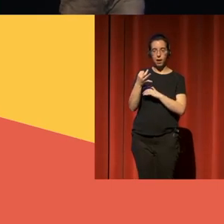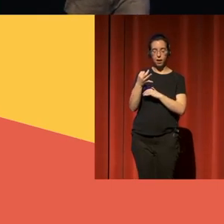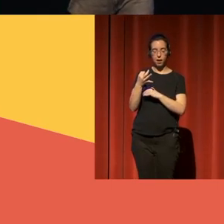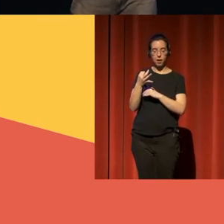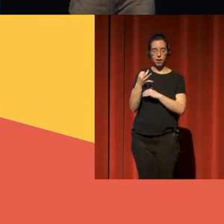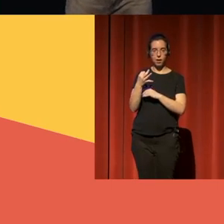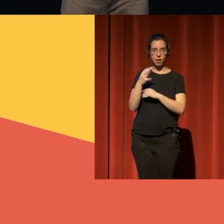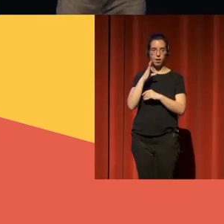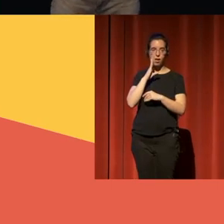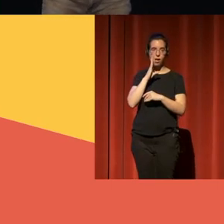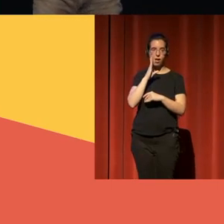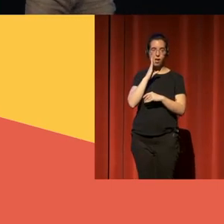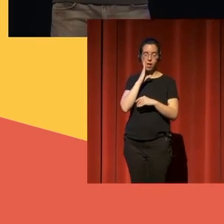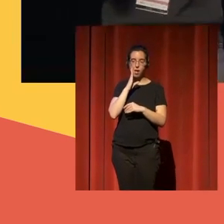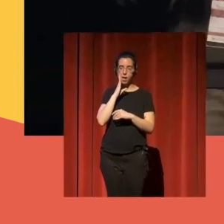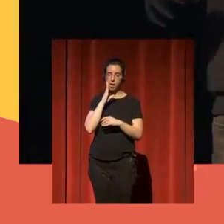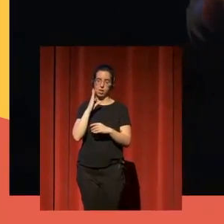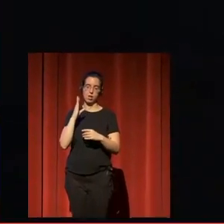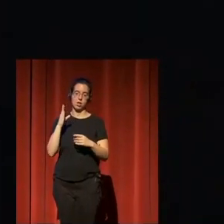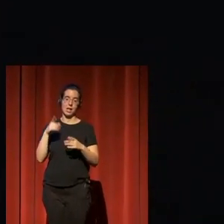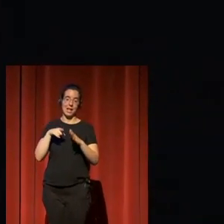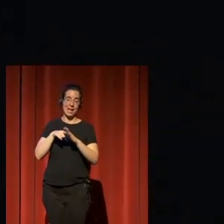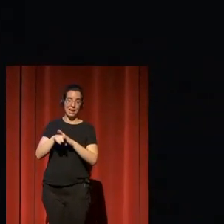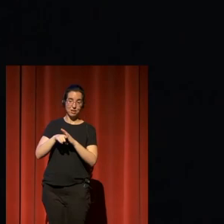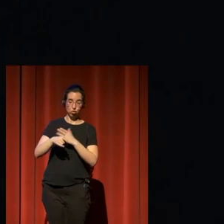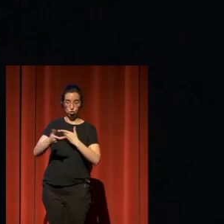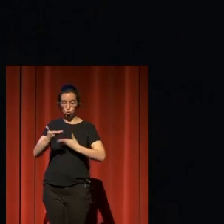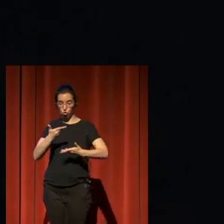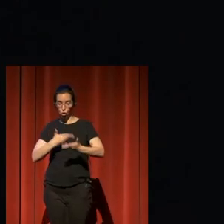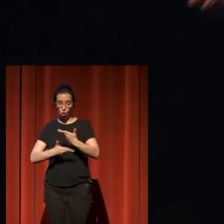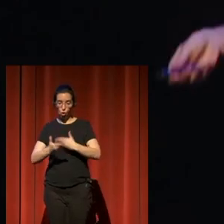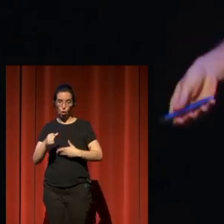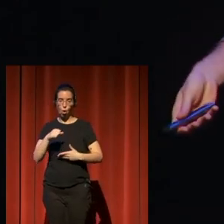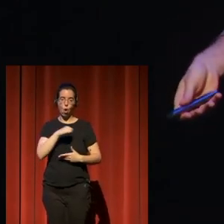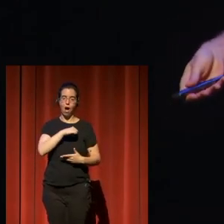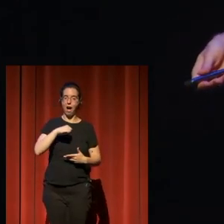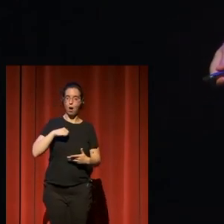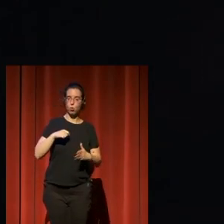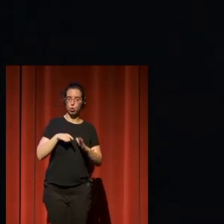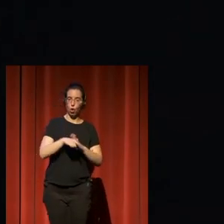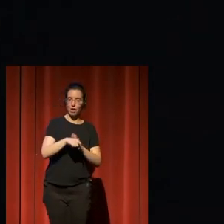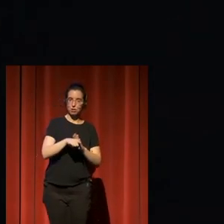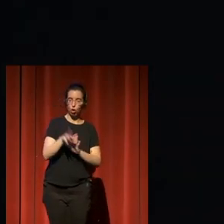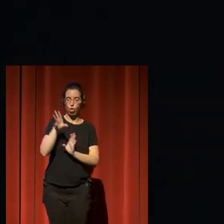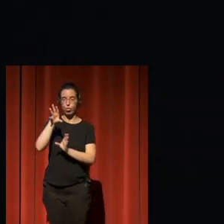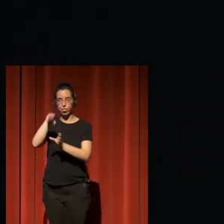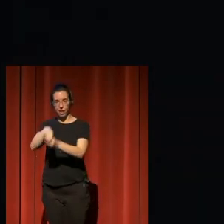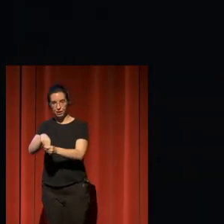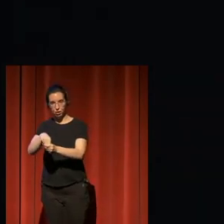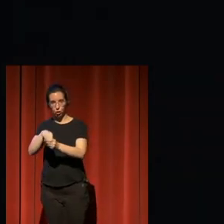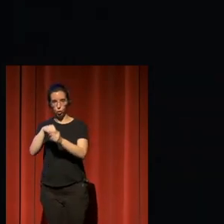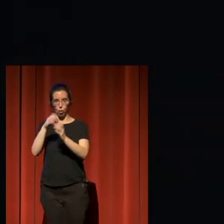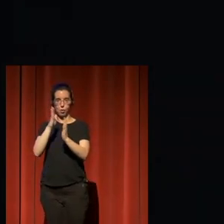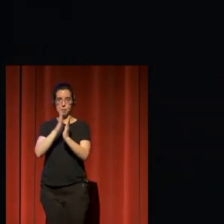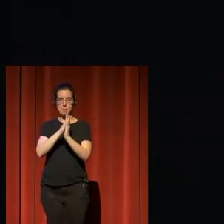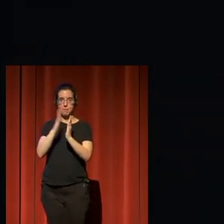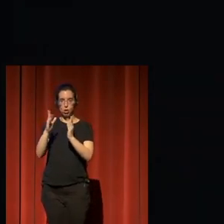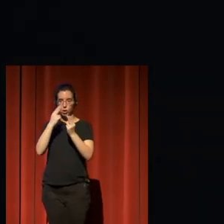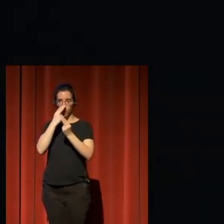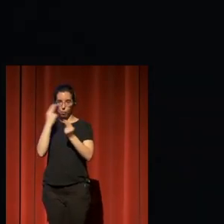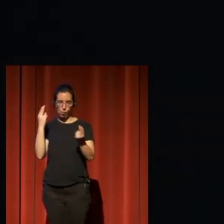Ah cogestión o autogestión de actividades por parte de la ciudadanía dentro de la biblioteca pública eh